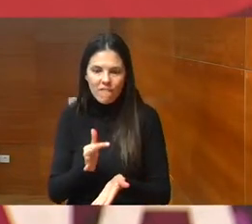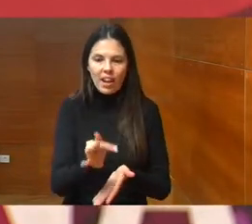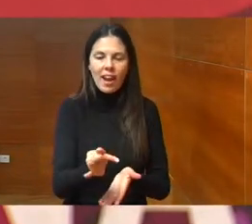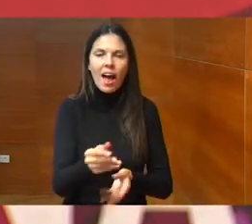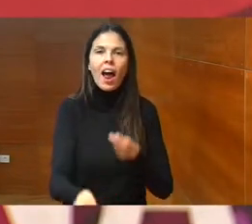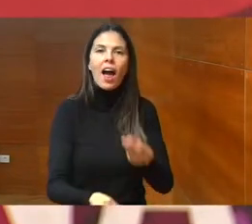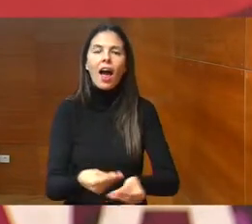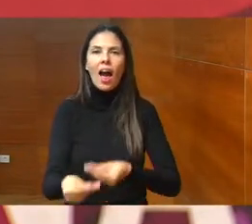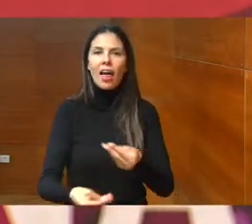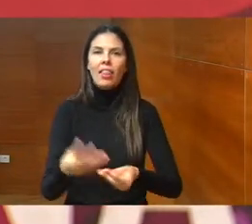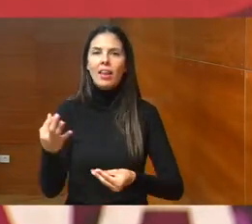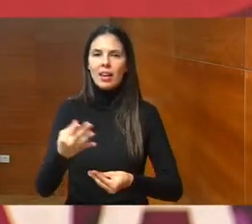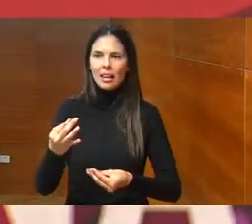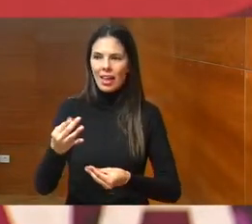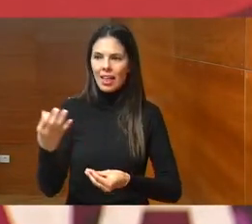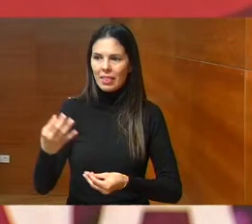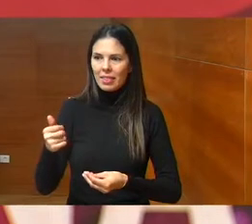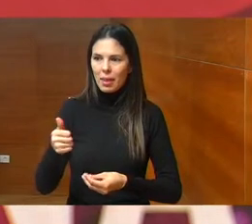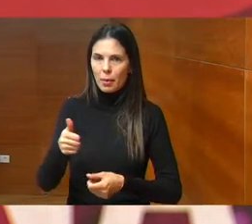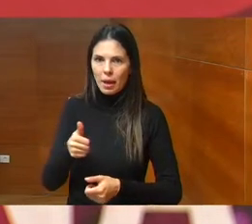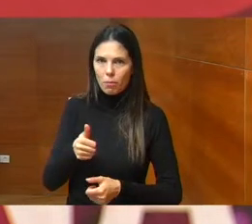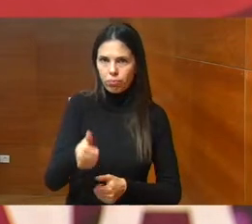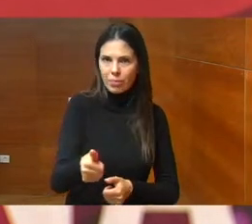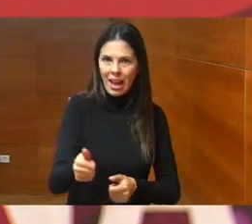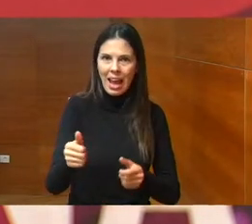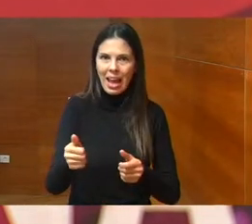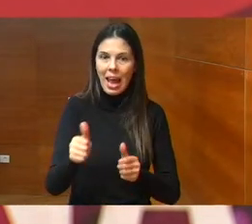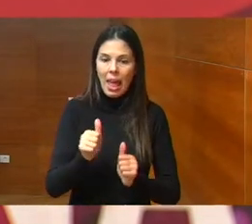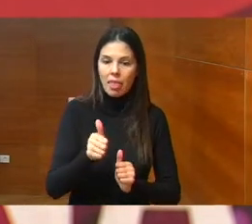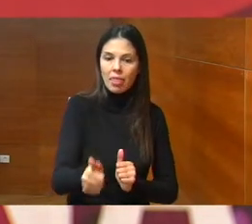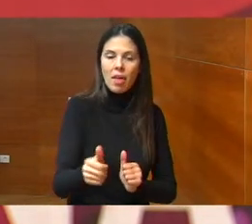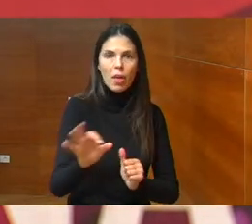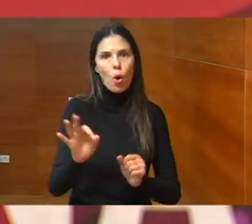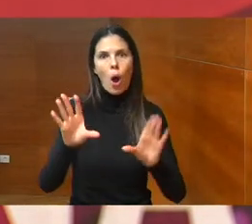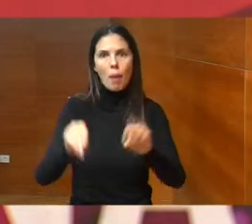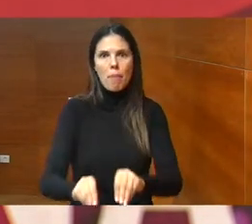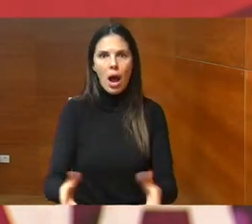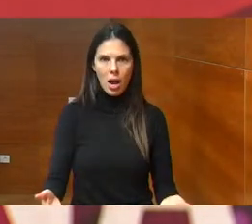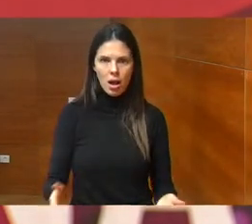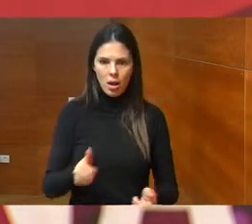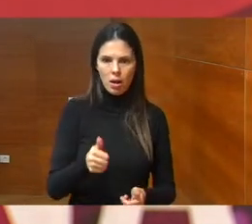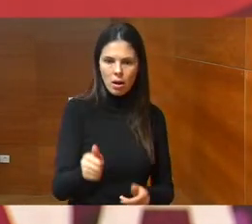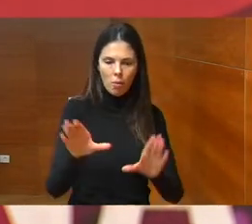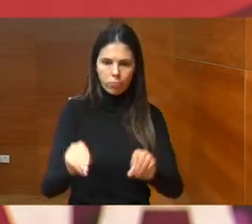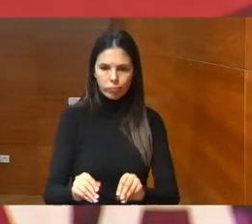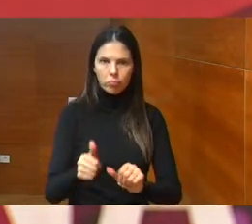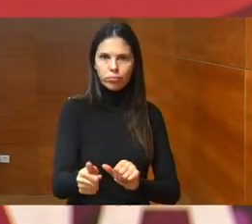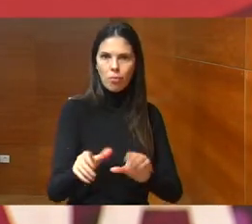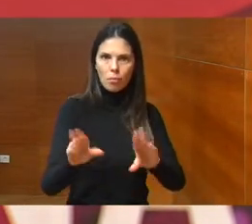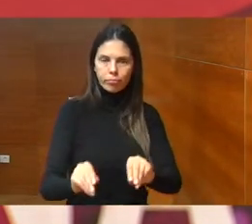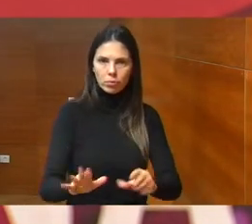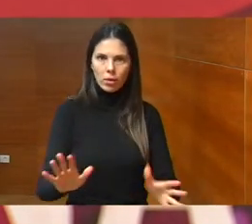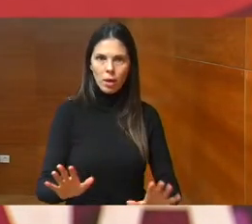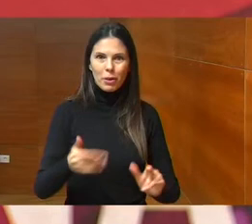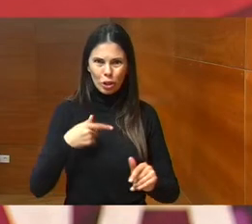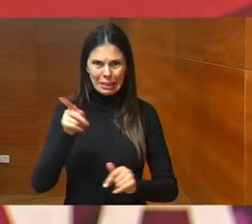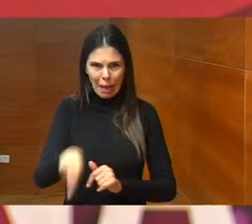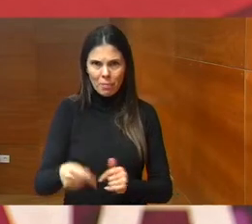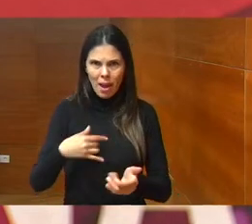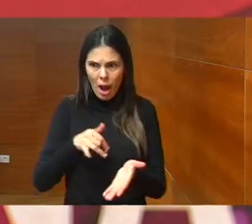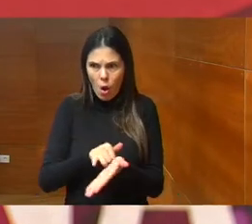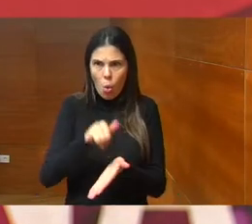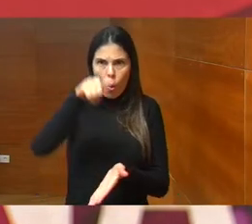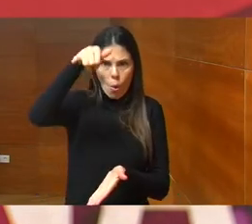se facíae se le daba encendido se encendía o se apagaba Pero eso también en pleno Go